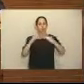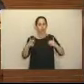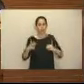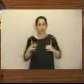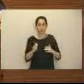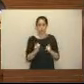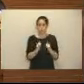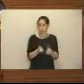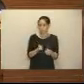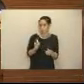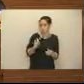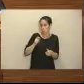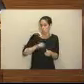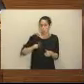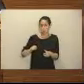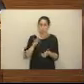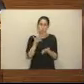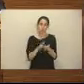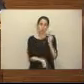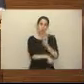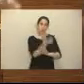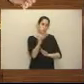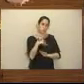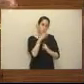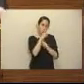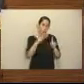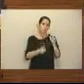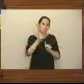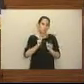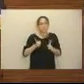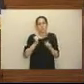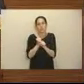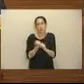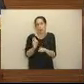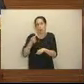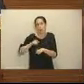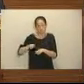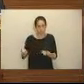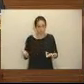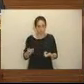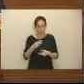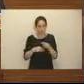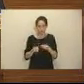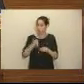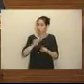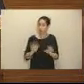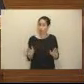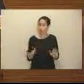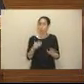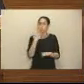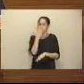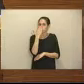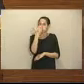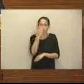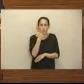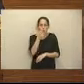hace escasos meses, después de que llevase constituida más de un año. Lo cierto es que eso es todo lo que se ha hecho. Pero, sinceramente, llama